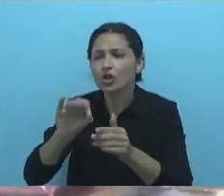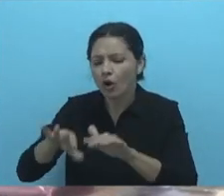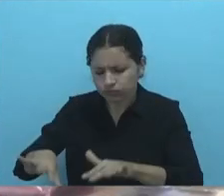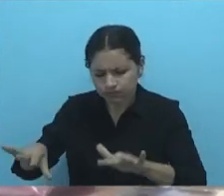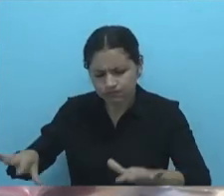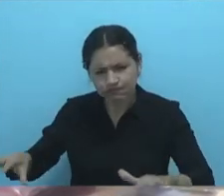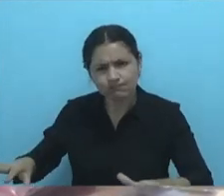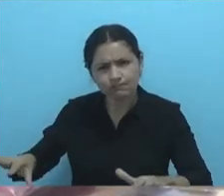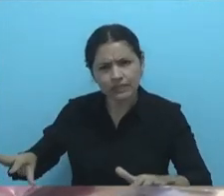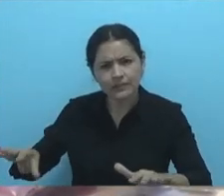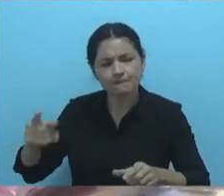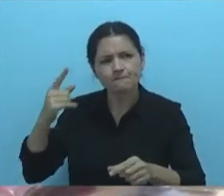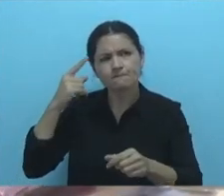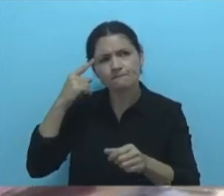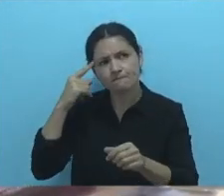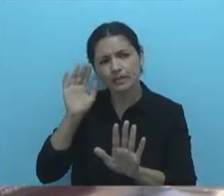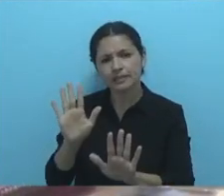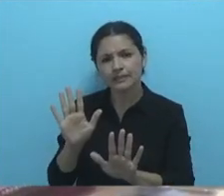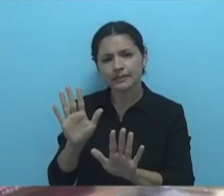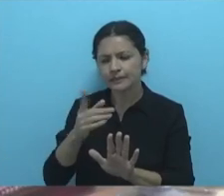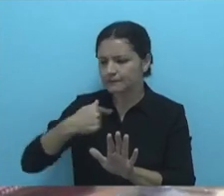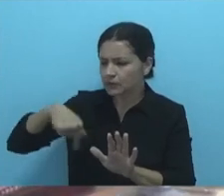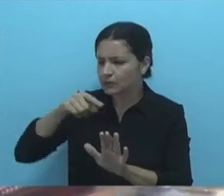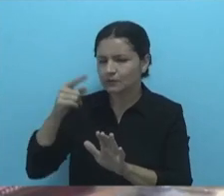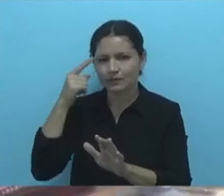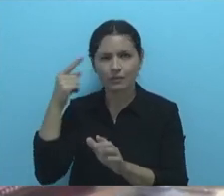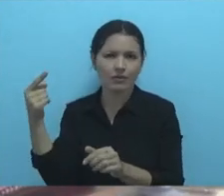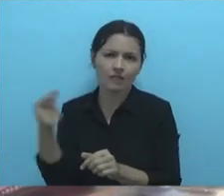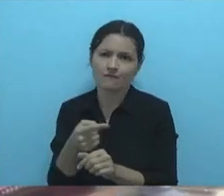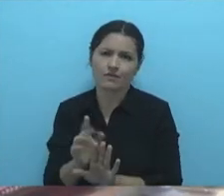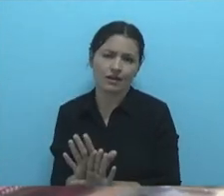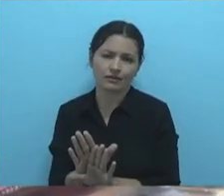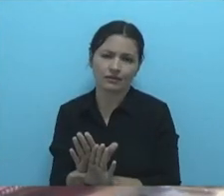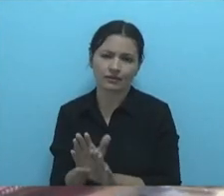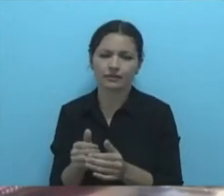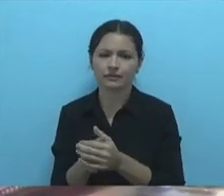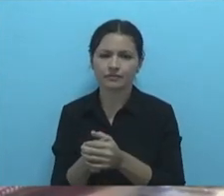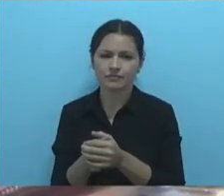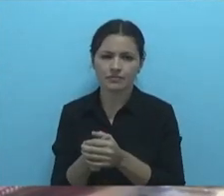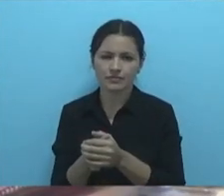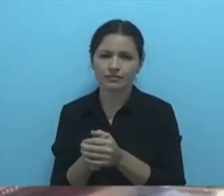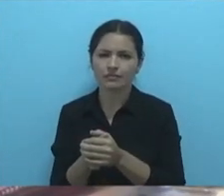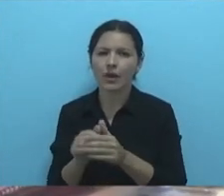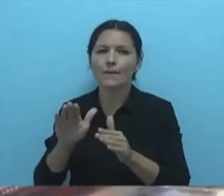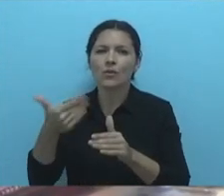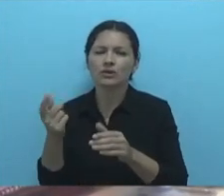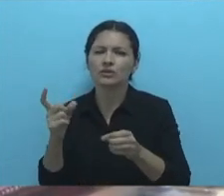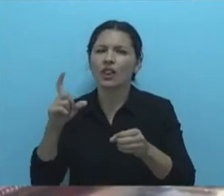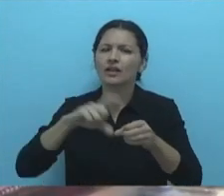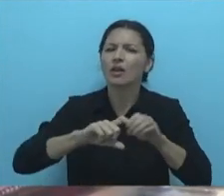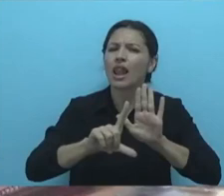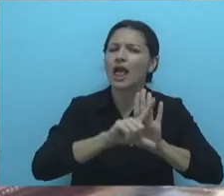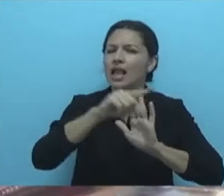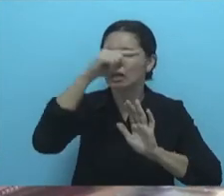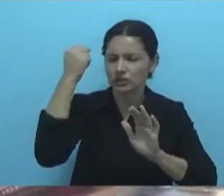y es este el punto en el que desde el bloque vida y familia no acompañamos la adhesión a la ley nacional No porque no